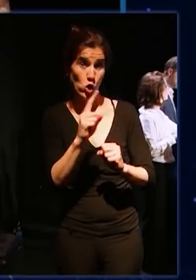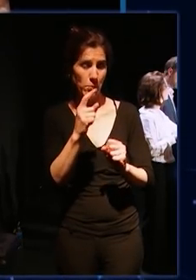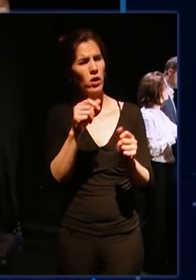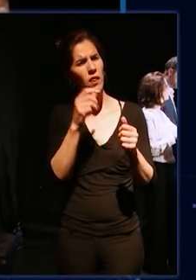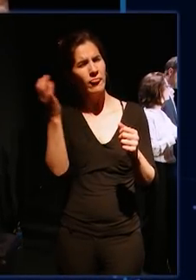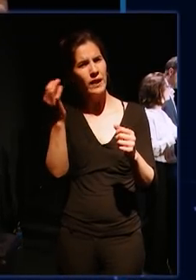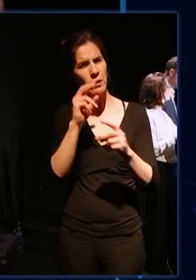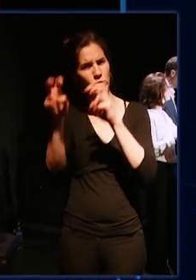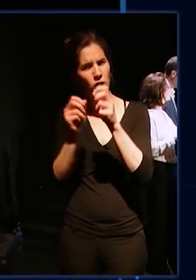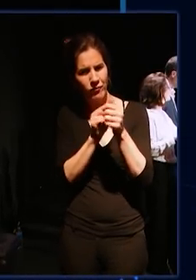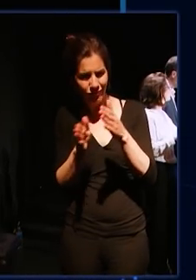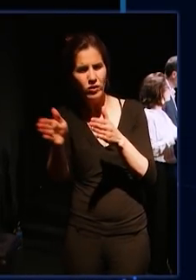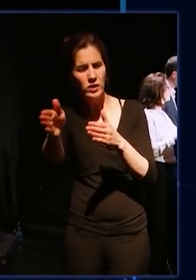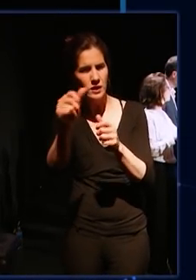modelo.